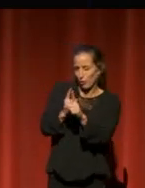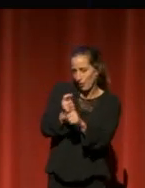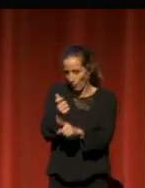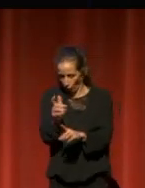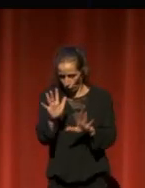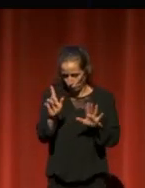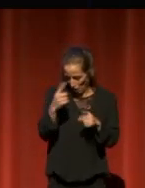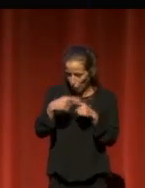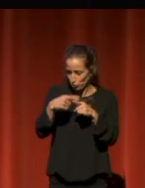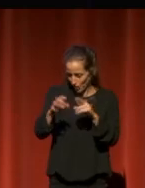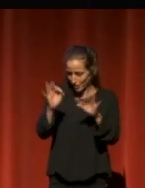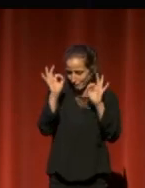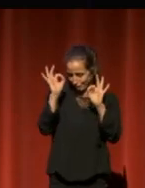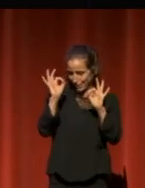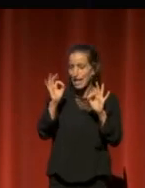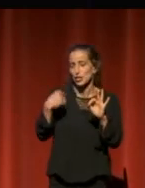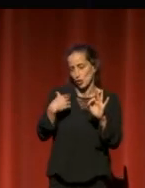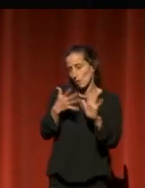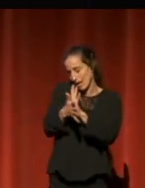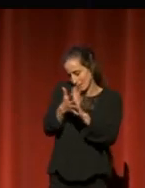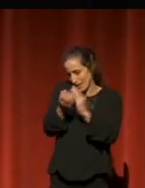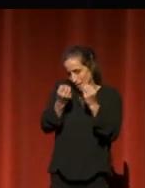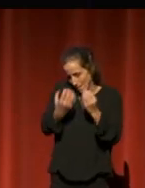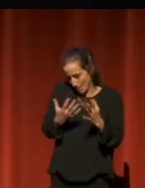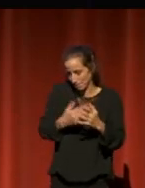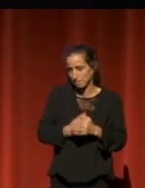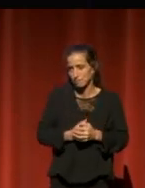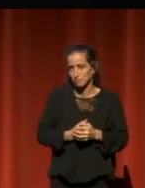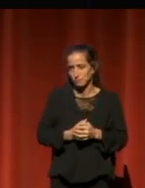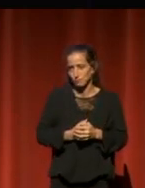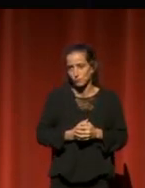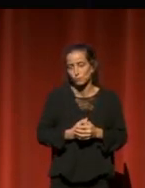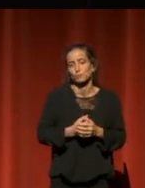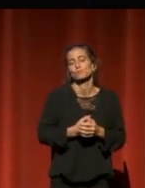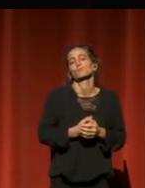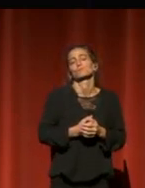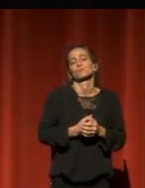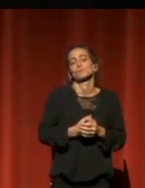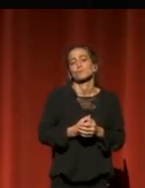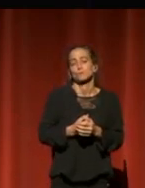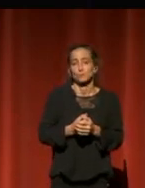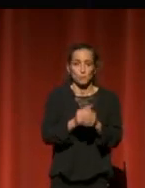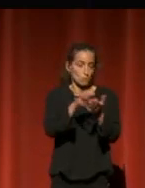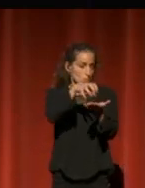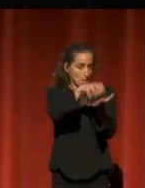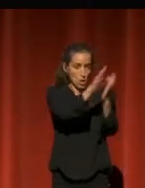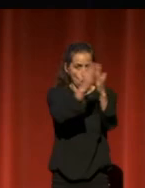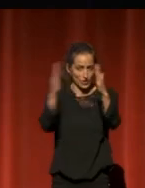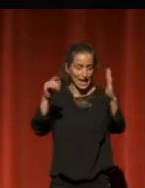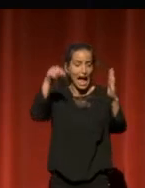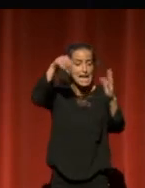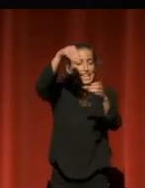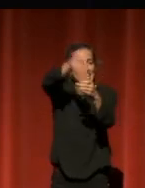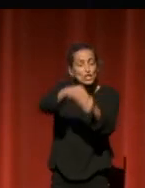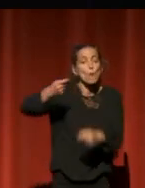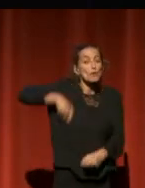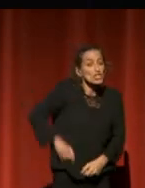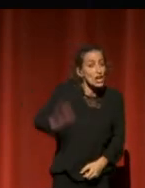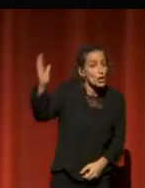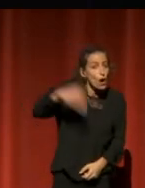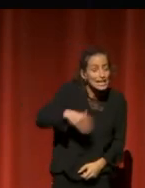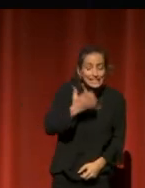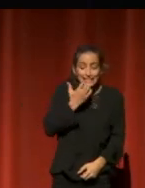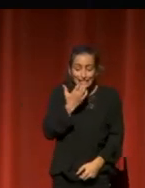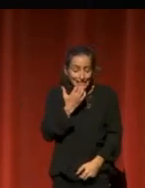por una cuestión, y voy a explicarme bien. Una biblioteca en la que no hay un profesional, si la gestiona la